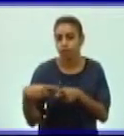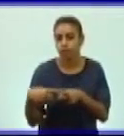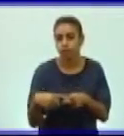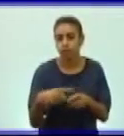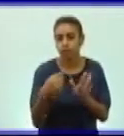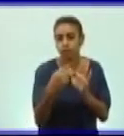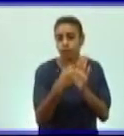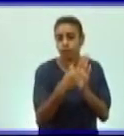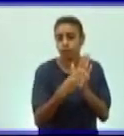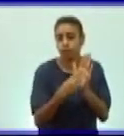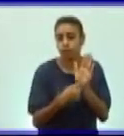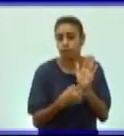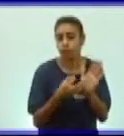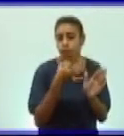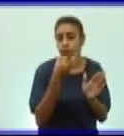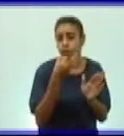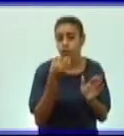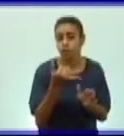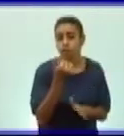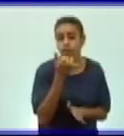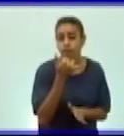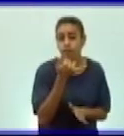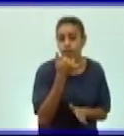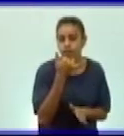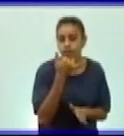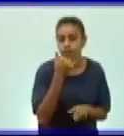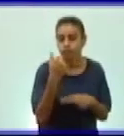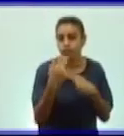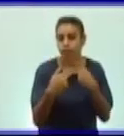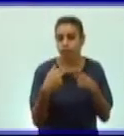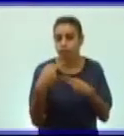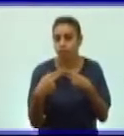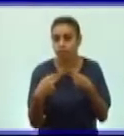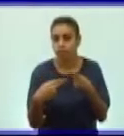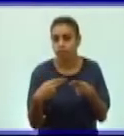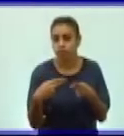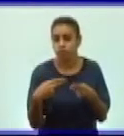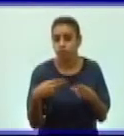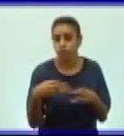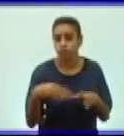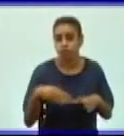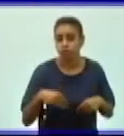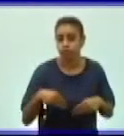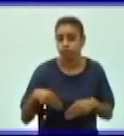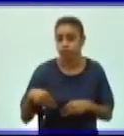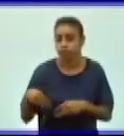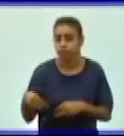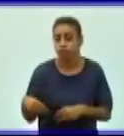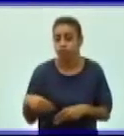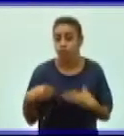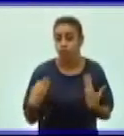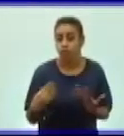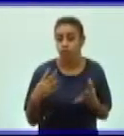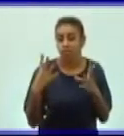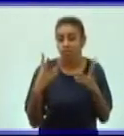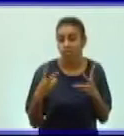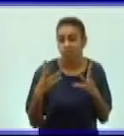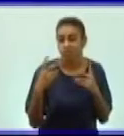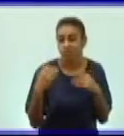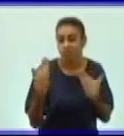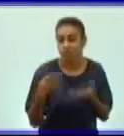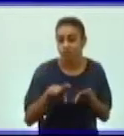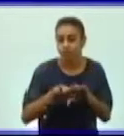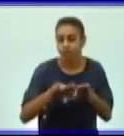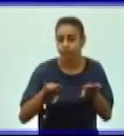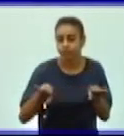que les he presentado son errores que se fueron cometiendo y que se fueron acumulando y que va a traer como resultado, lamentablemente, la